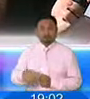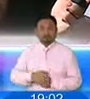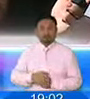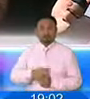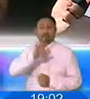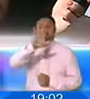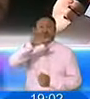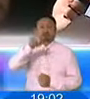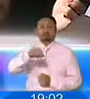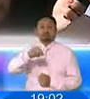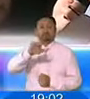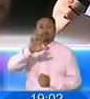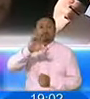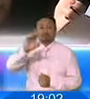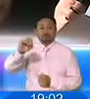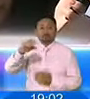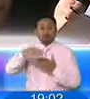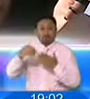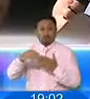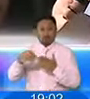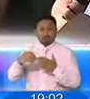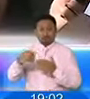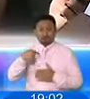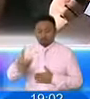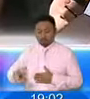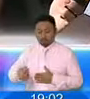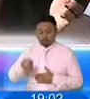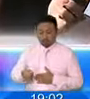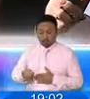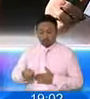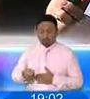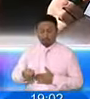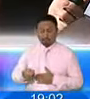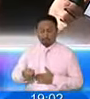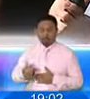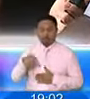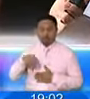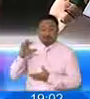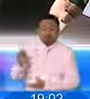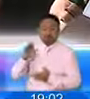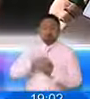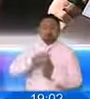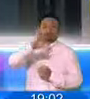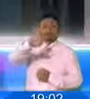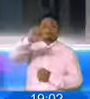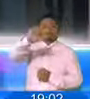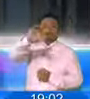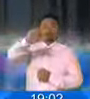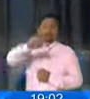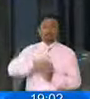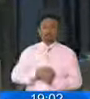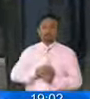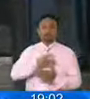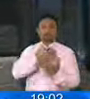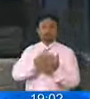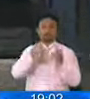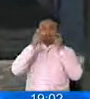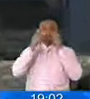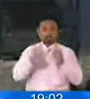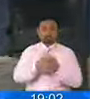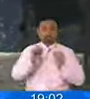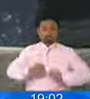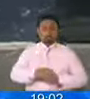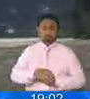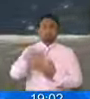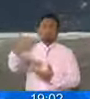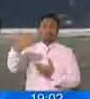los $5,500 presuntamente a nombre de Carlos Vaca Mancheno. Hasta la Fiscalía de Pichincha también llegó